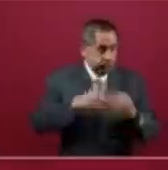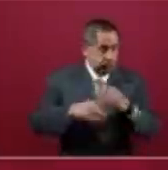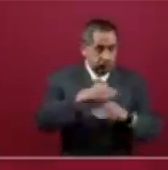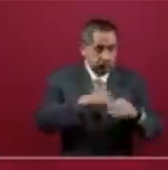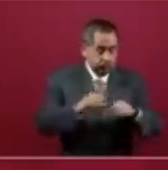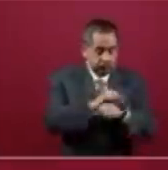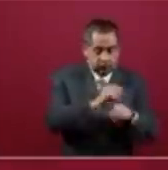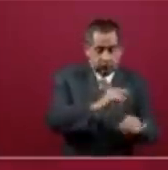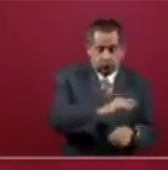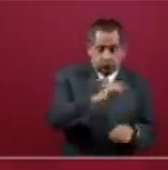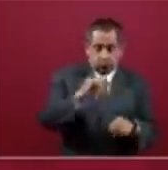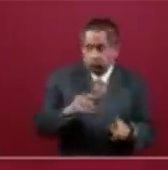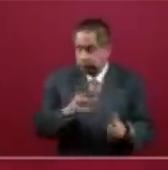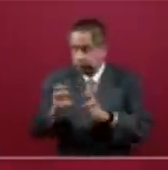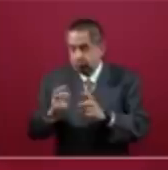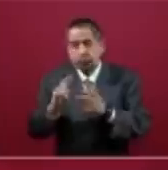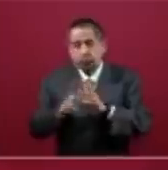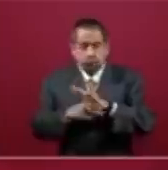recuperan